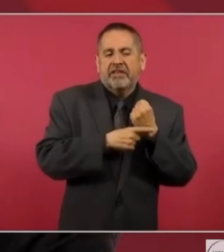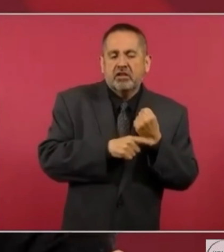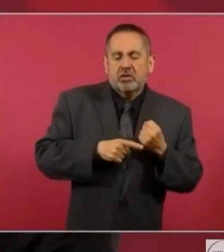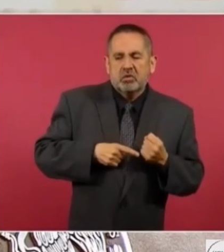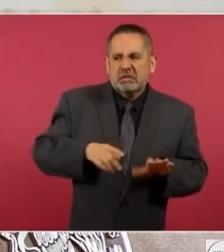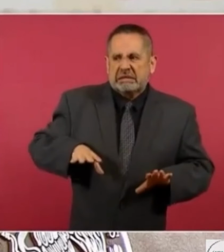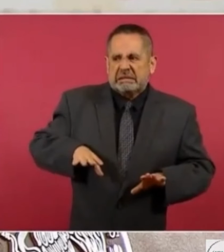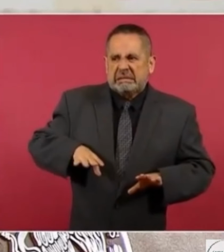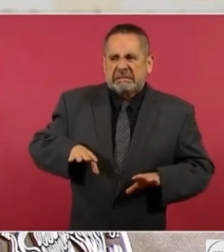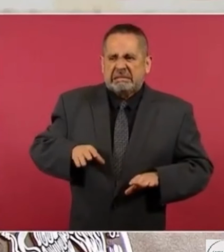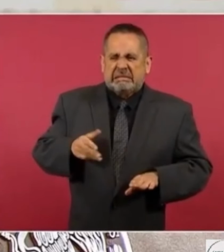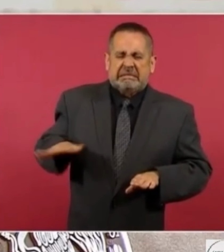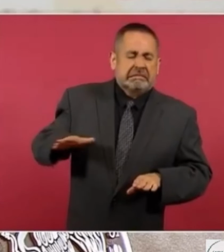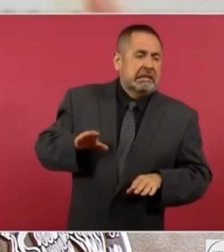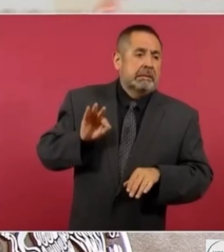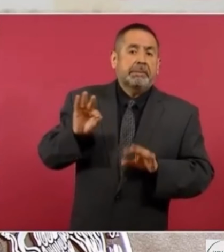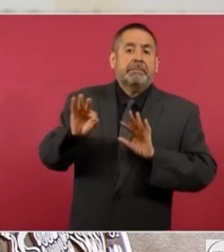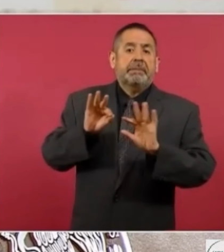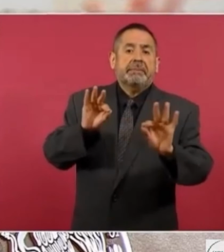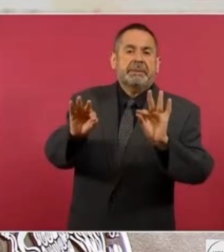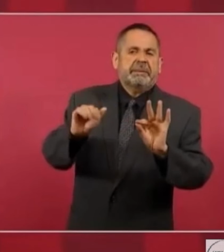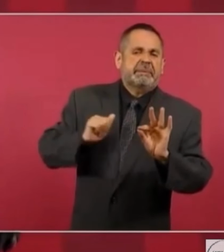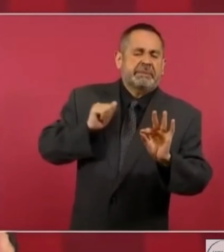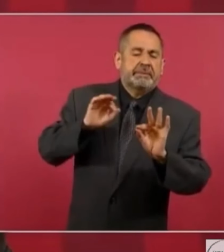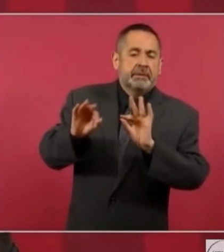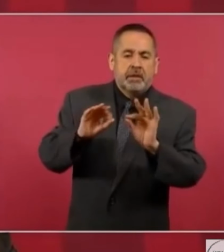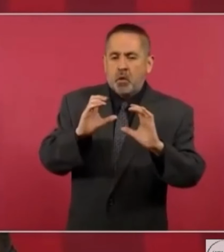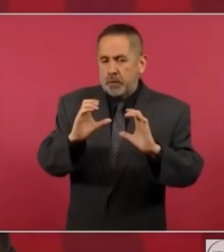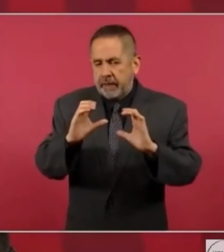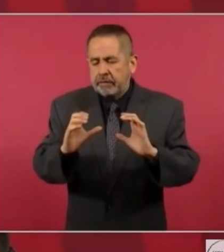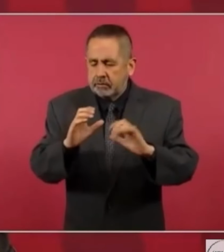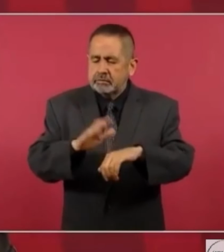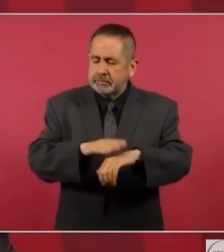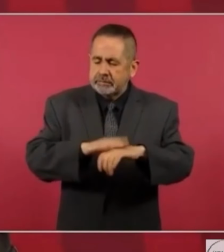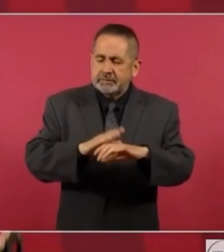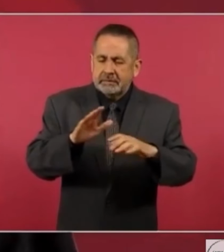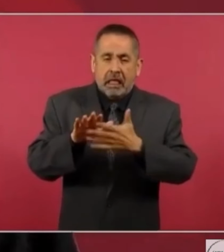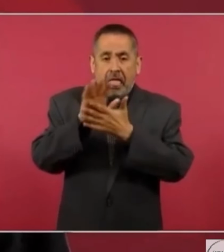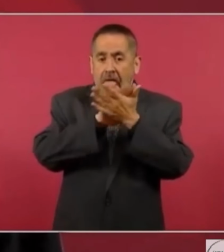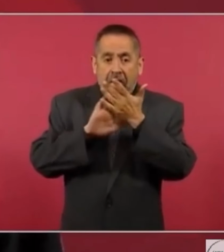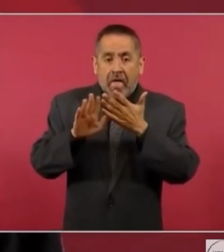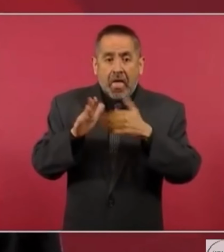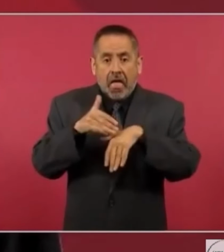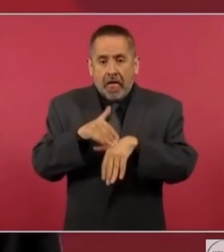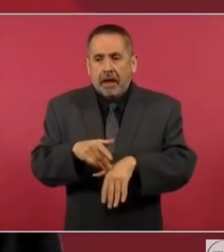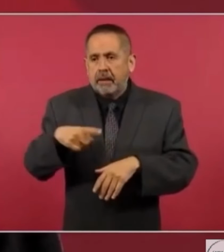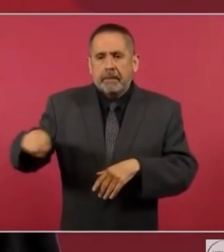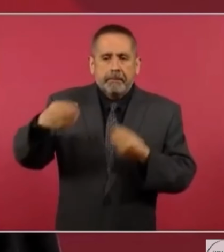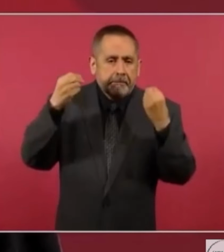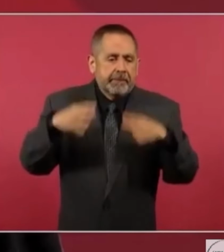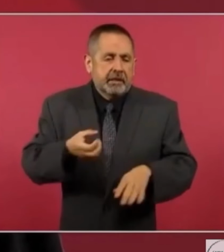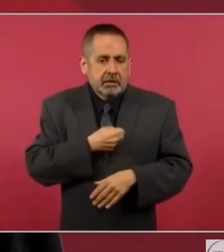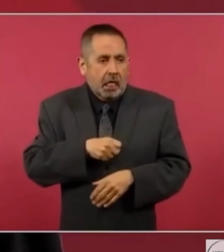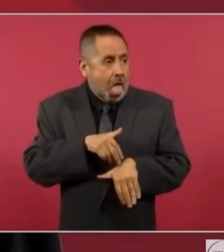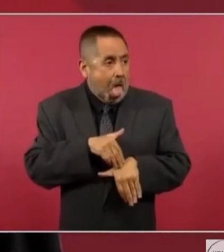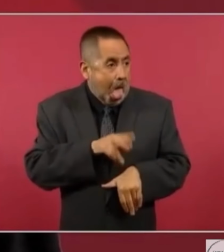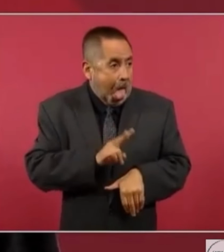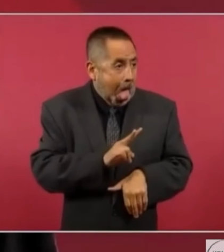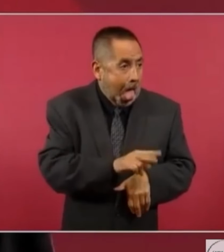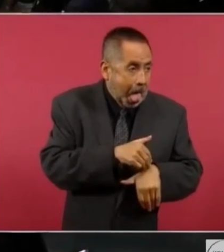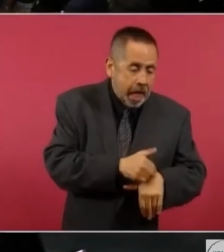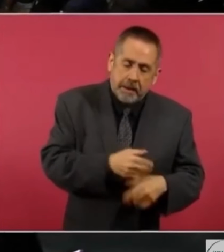intereses ajenos a la salud pública. Tener cuidado porque la infodemia también puede causar daños a la salud si uno se deja llevar por